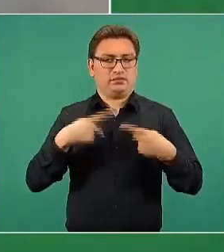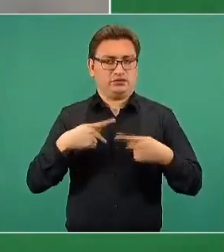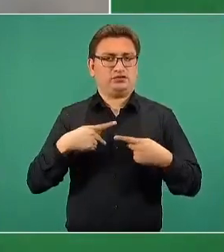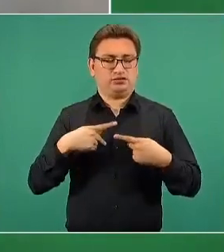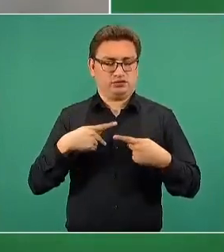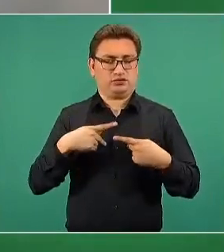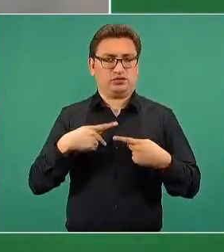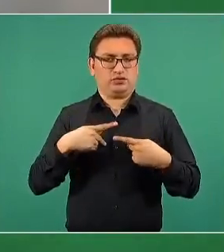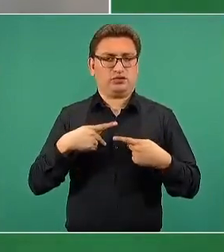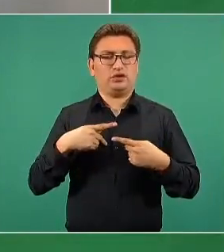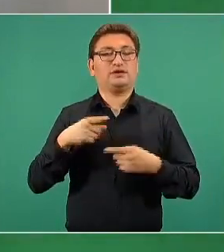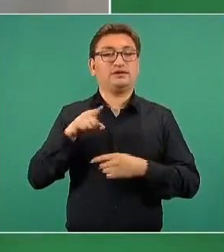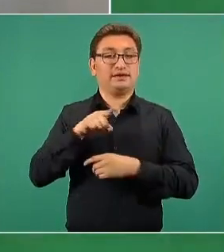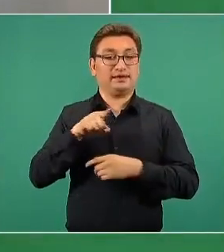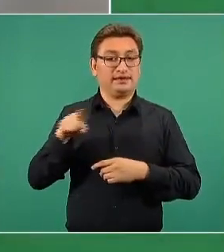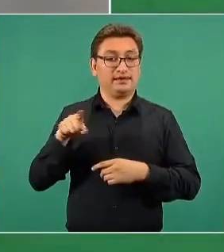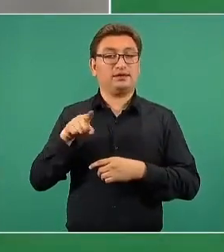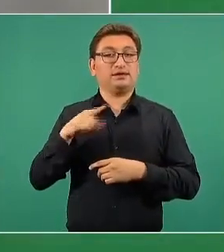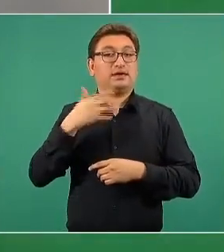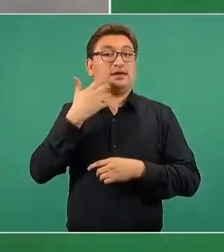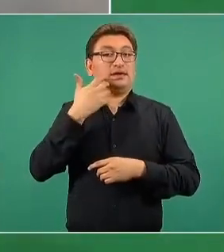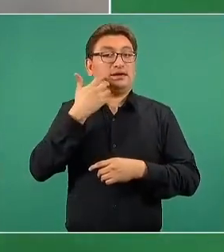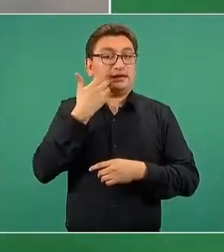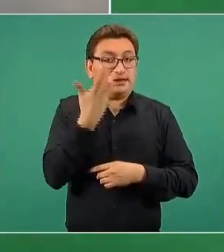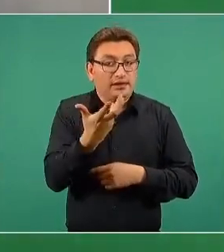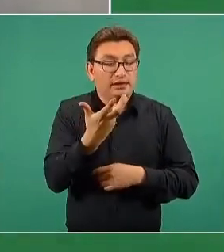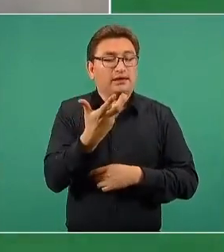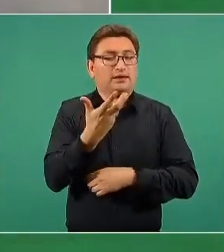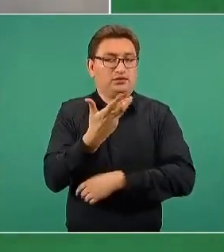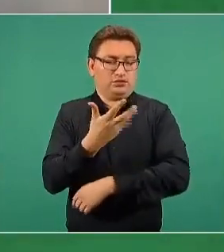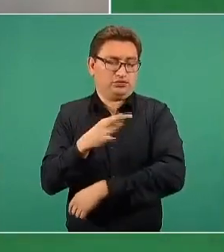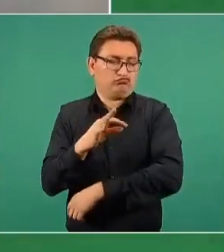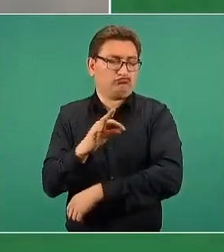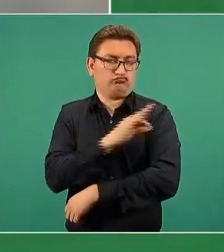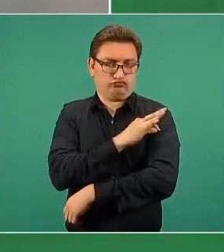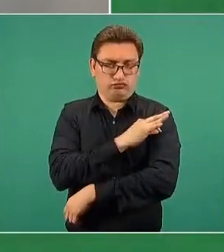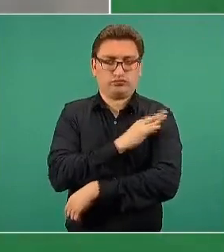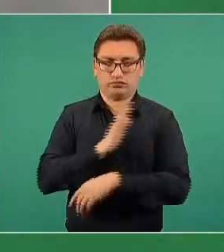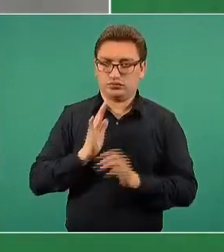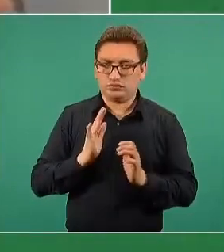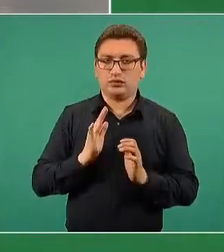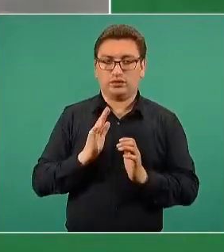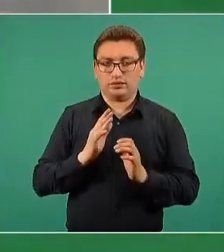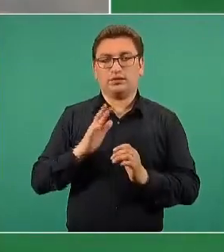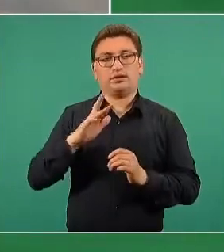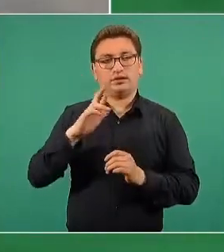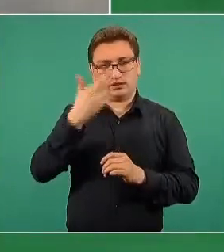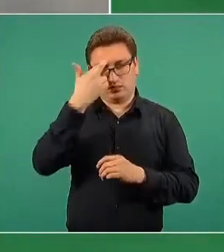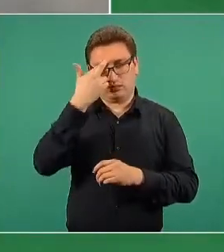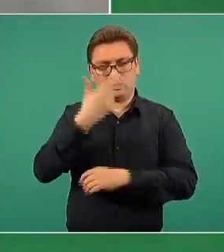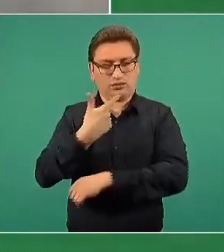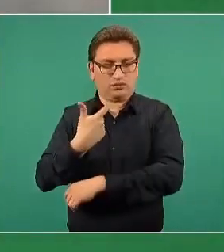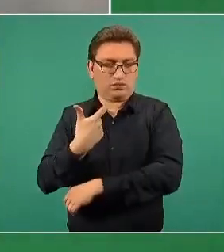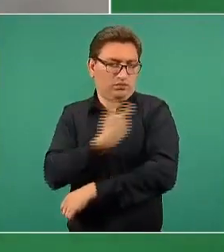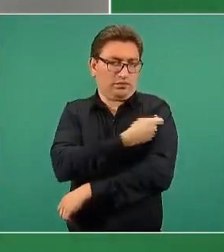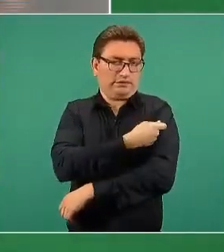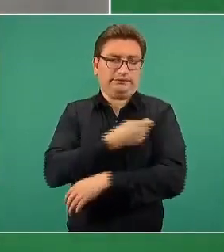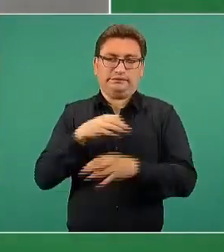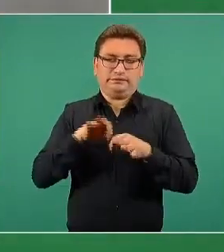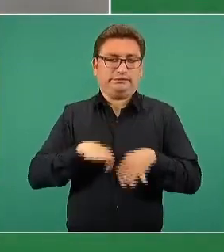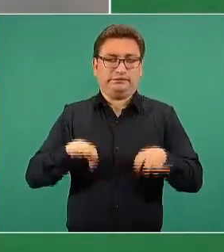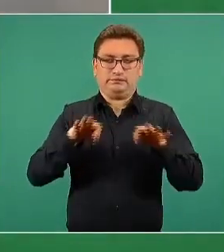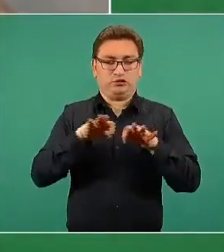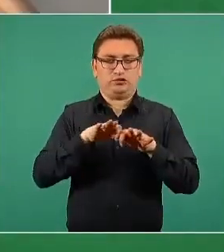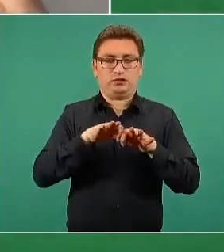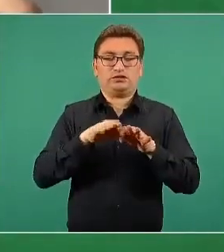en condición de querer recibir la vacuna. La vacunación, que es lo más importante, tiene